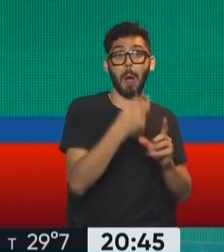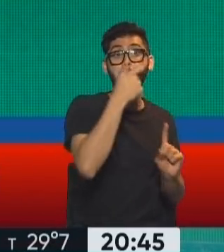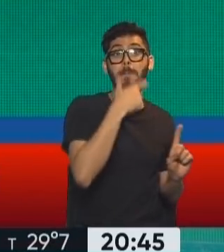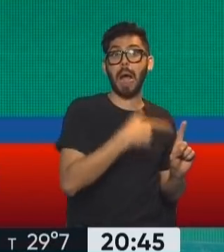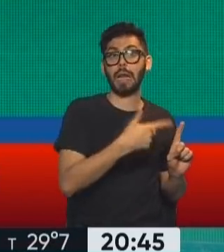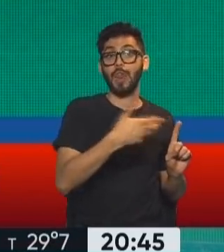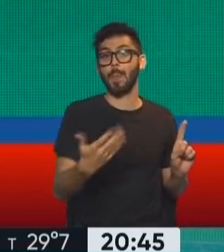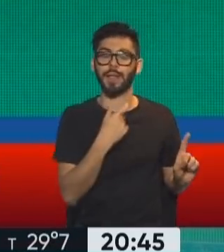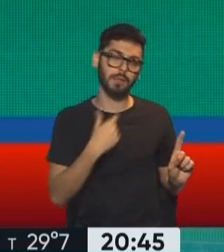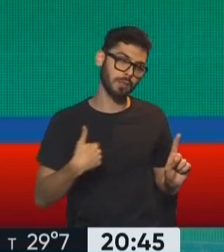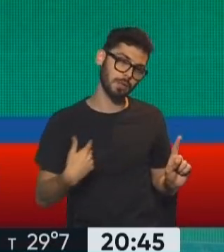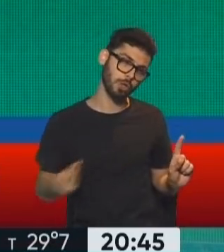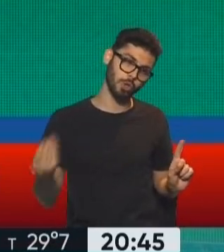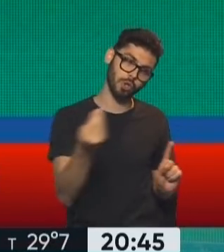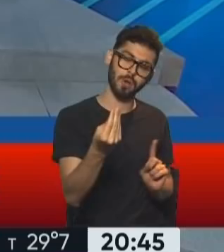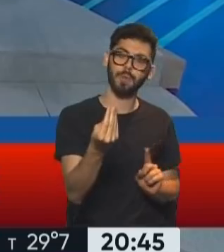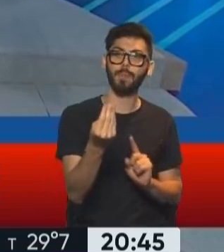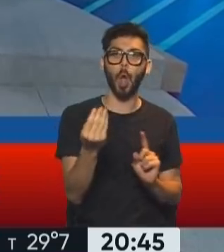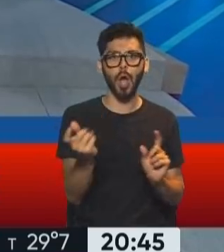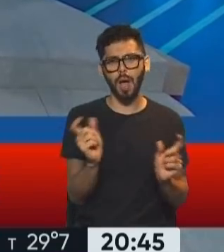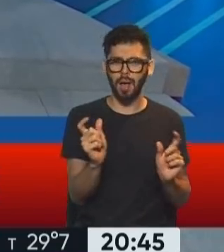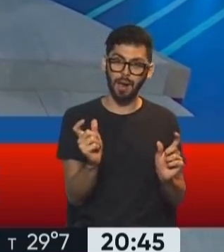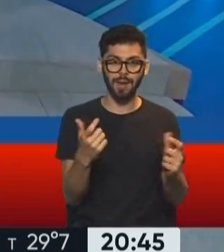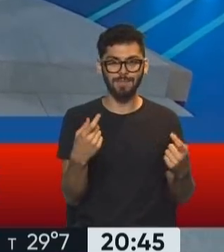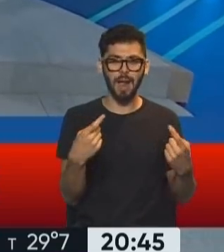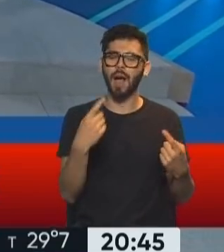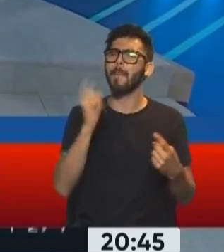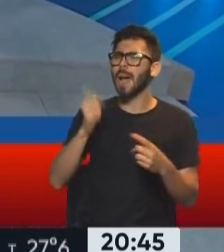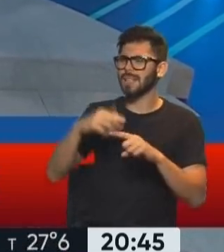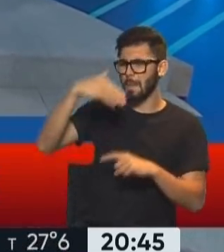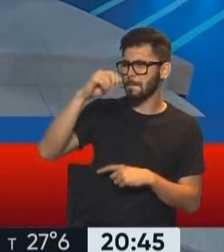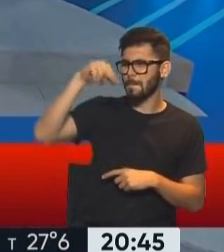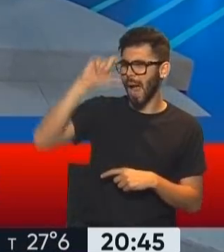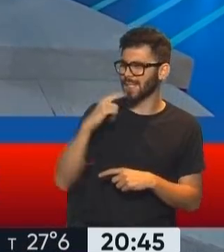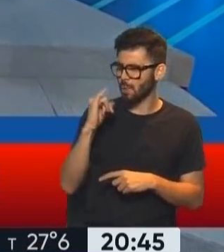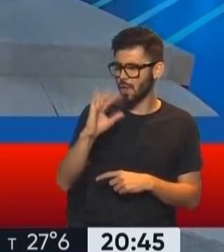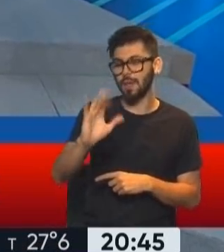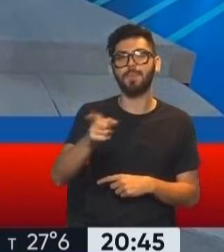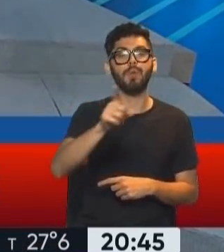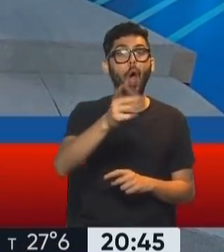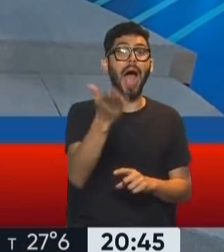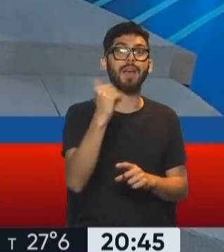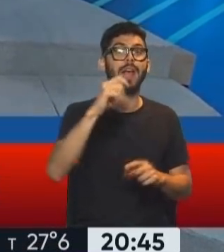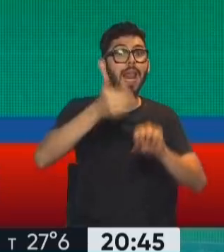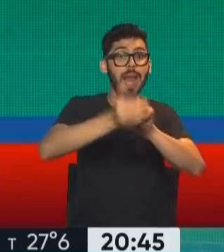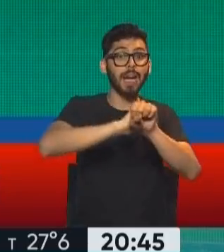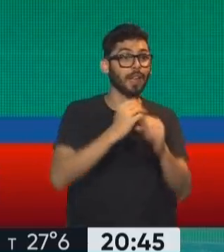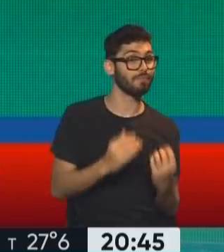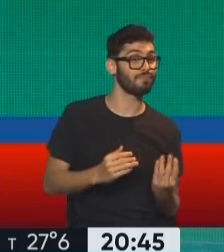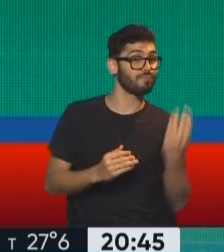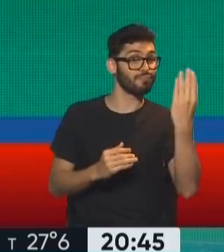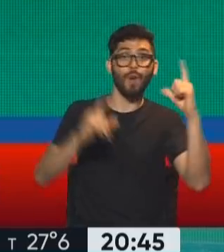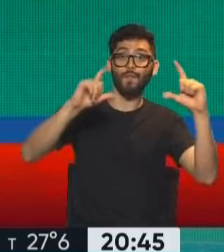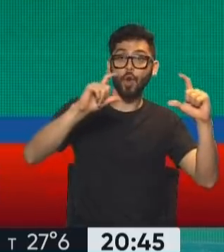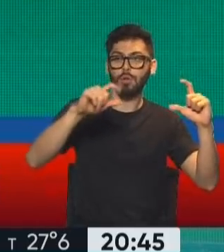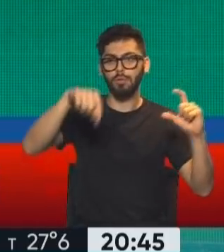Mauricio Macri, pero se diferencian, ¿eh? Ayer hubo una foto, ahora vamos a compartir algo de Manes también, ayer hubo una foto que compartió Larreta, que decíamos es uno de los ausentes en la